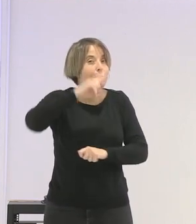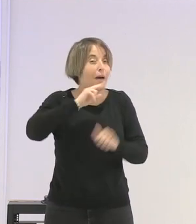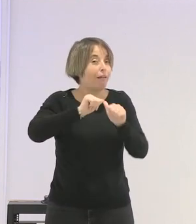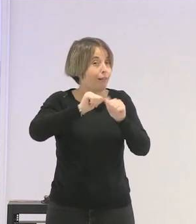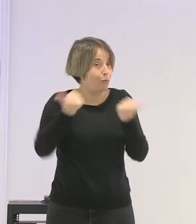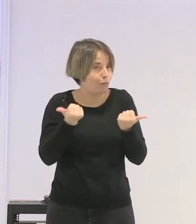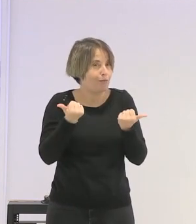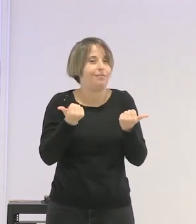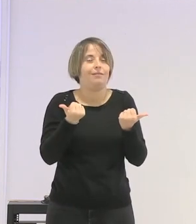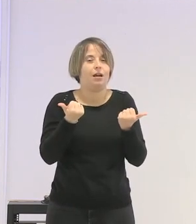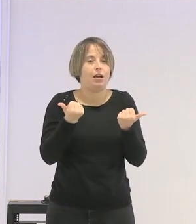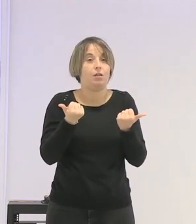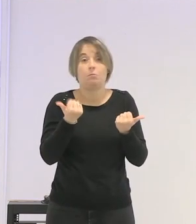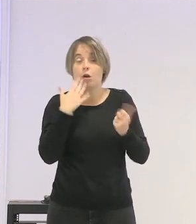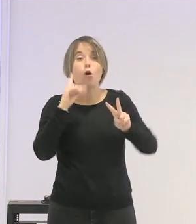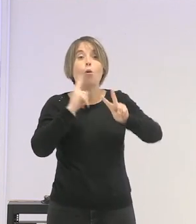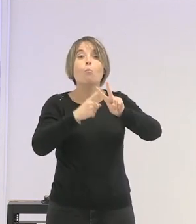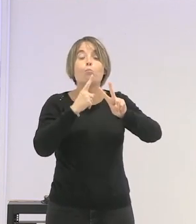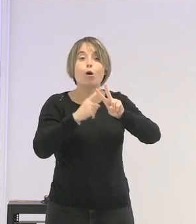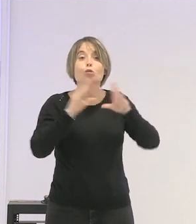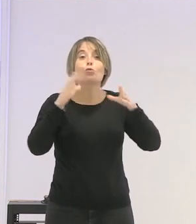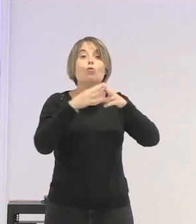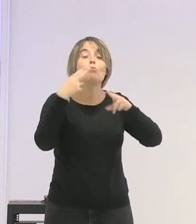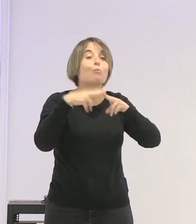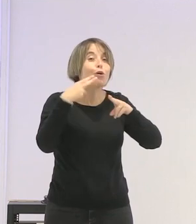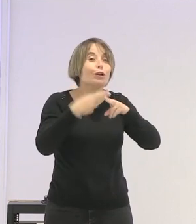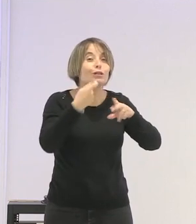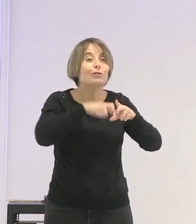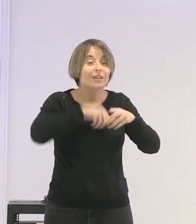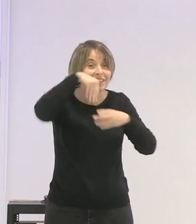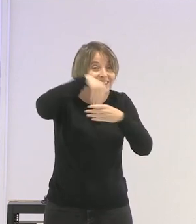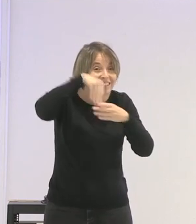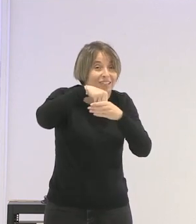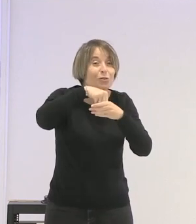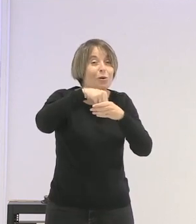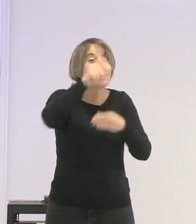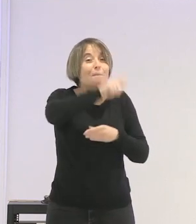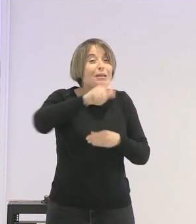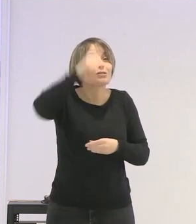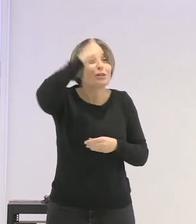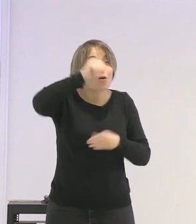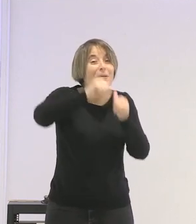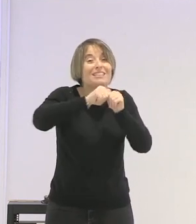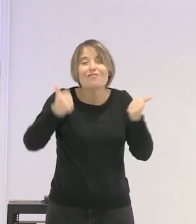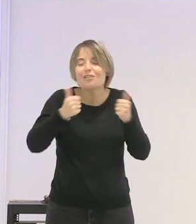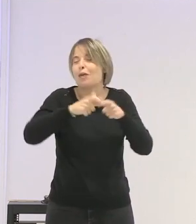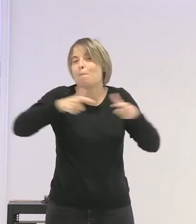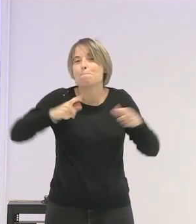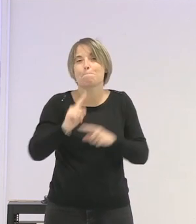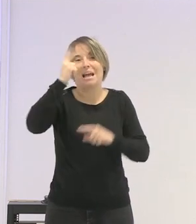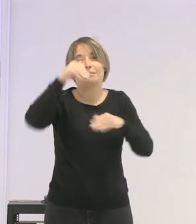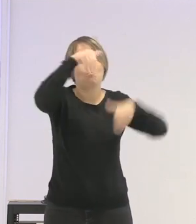divorciados, es increíble porque Vox es el partido español que más divorciados, hombres divorciados le